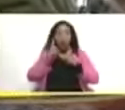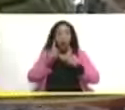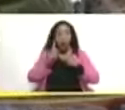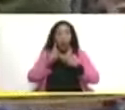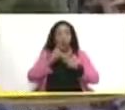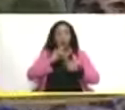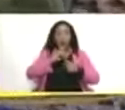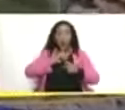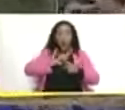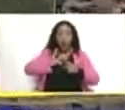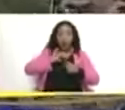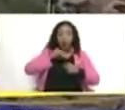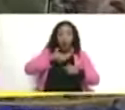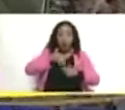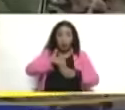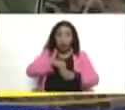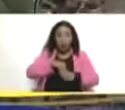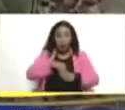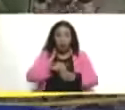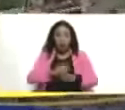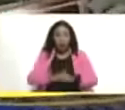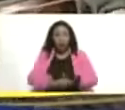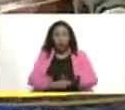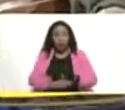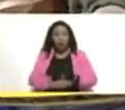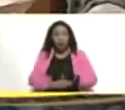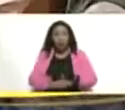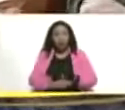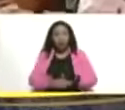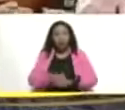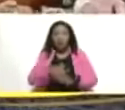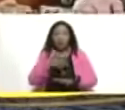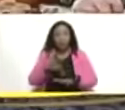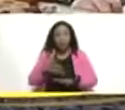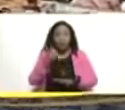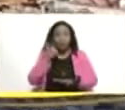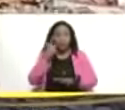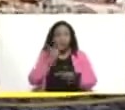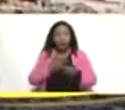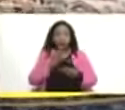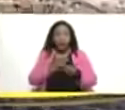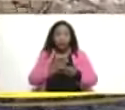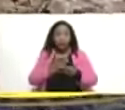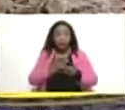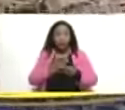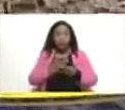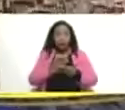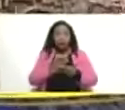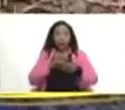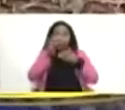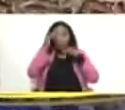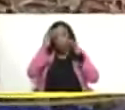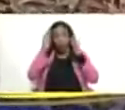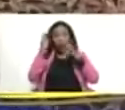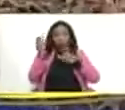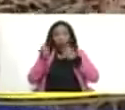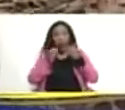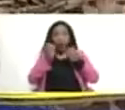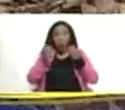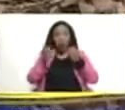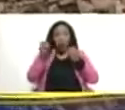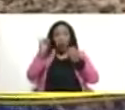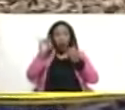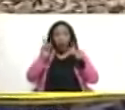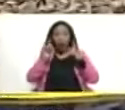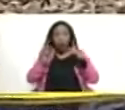patria interno, y estar alerta permanente, así como tenemos